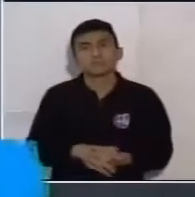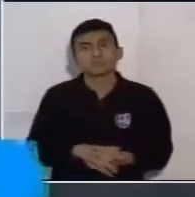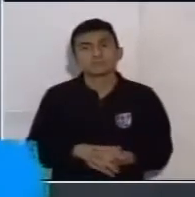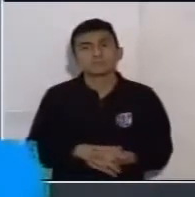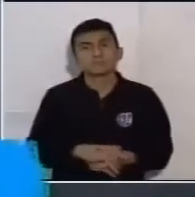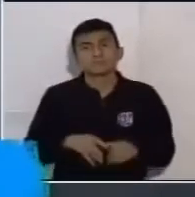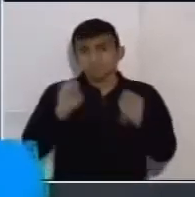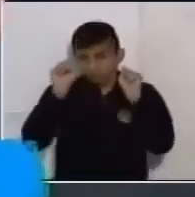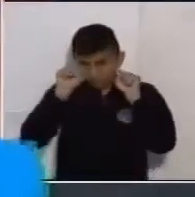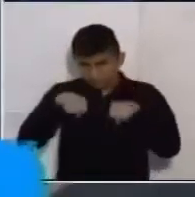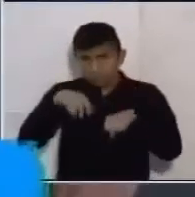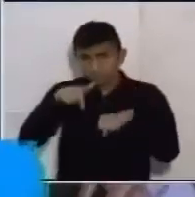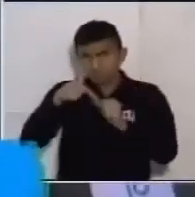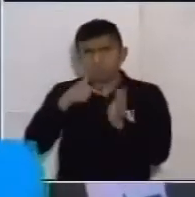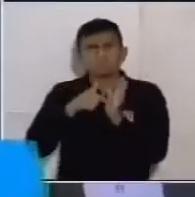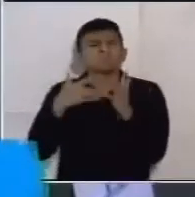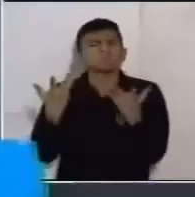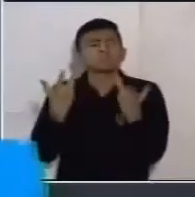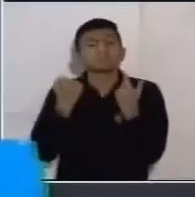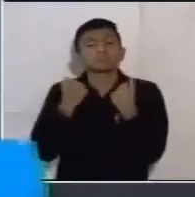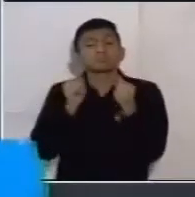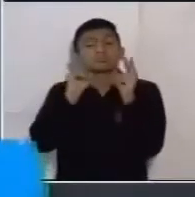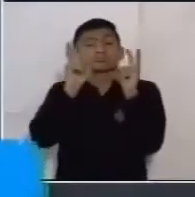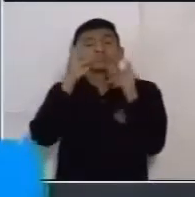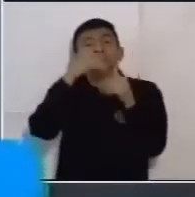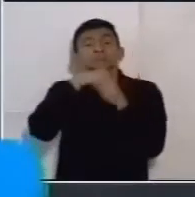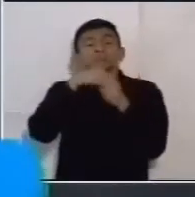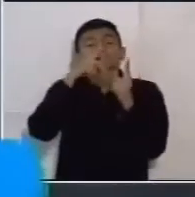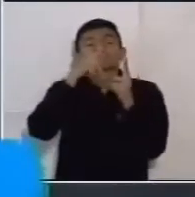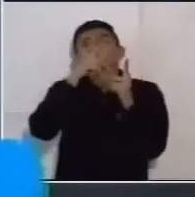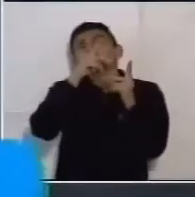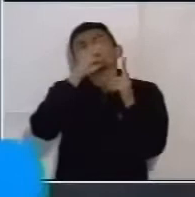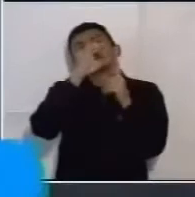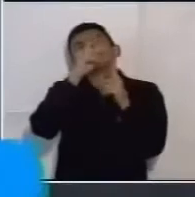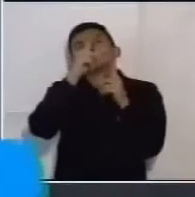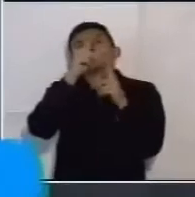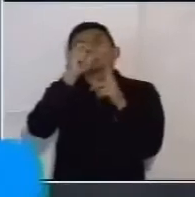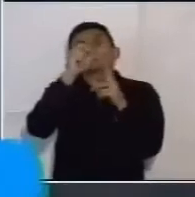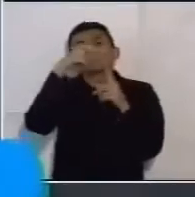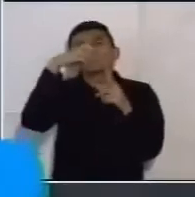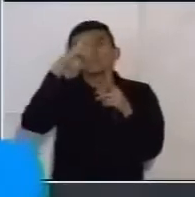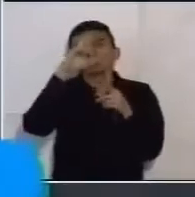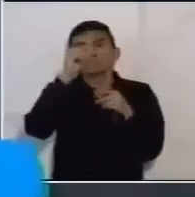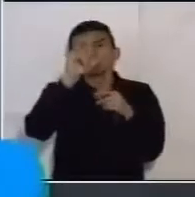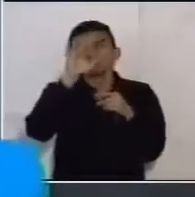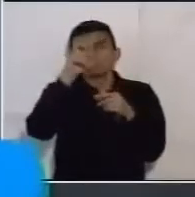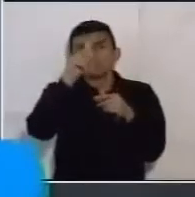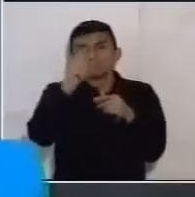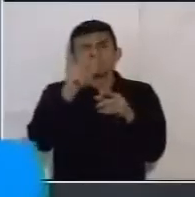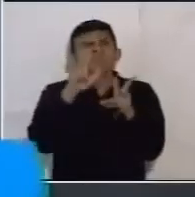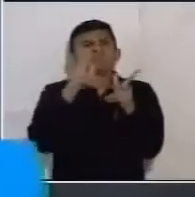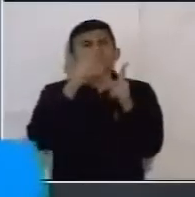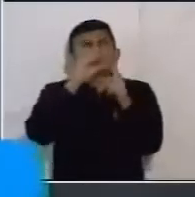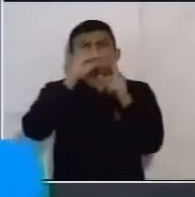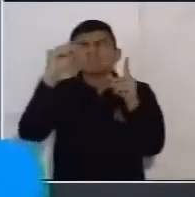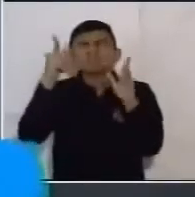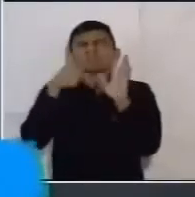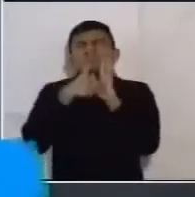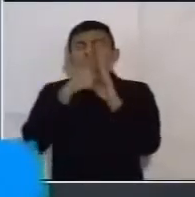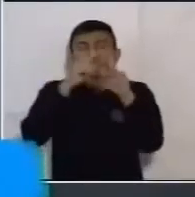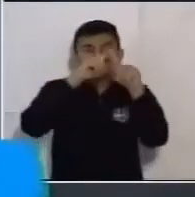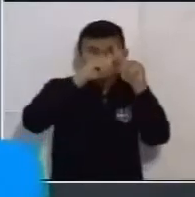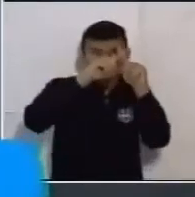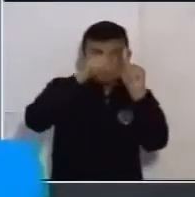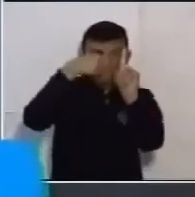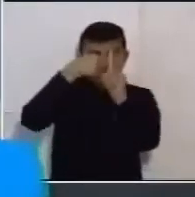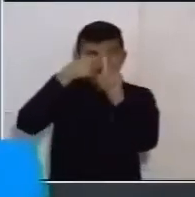Puedo hacer ahora las operaciones indicadas. ¿Cuáles serán? X por x,